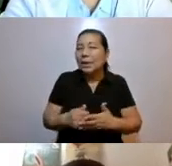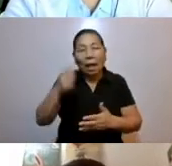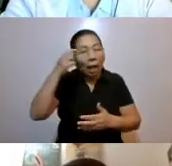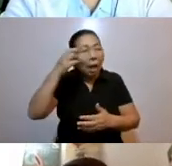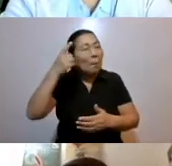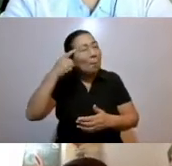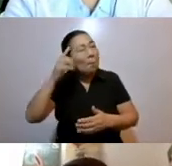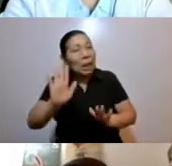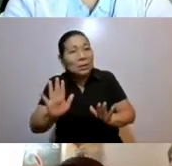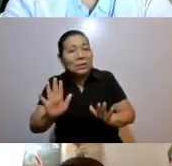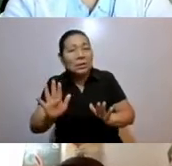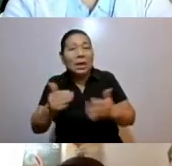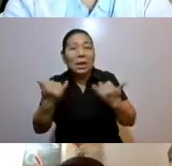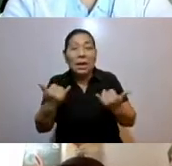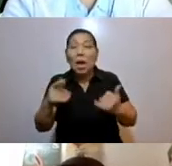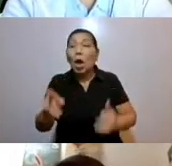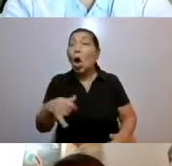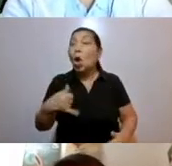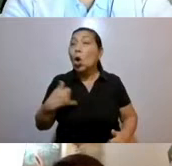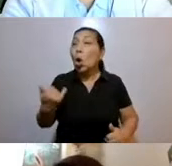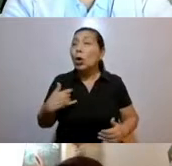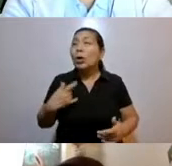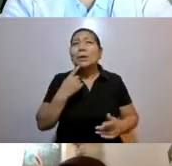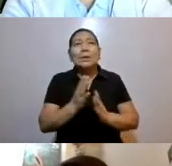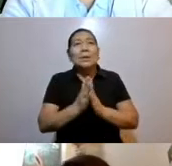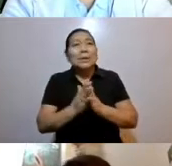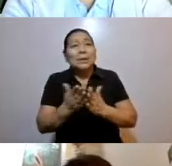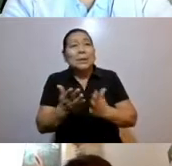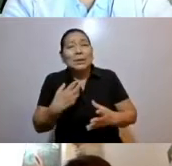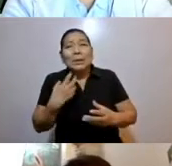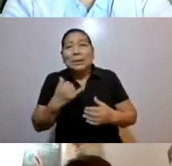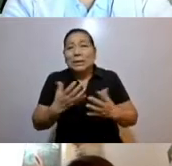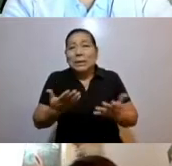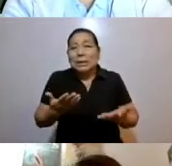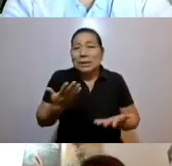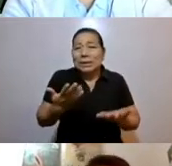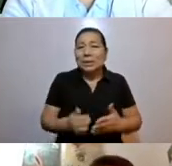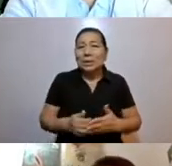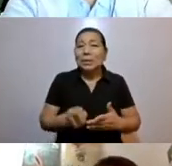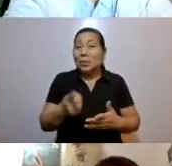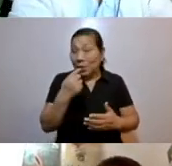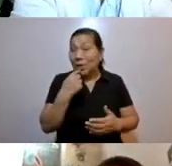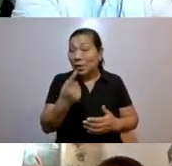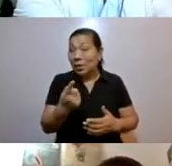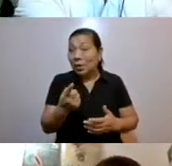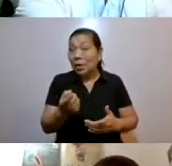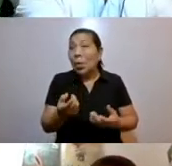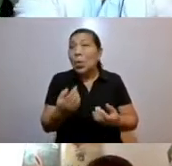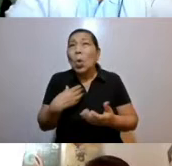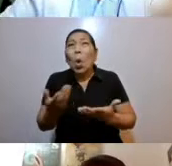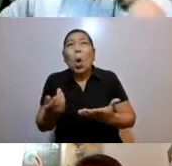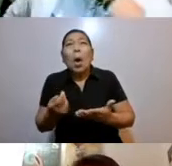crean que el joven tenga esa ansiedad y muchos llevan a lo que tú has dicho, el consumo de